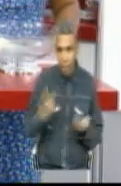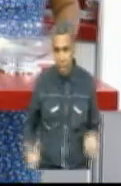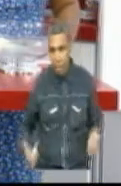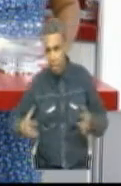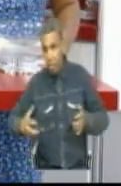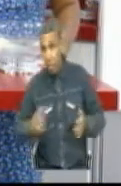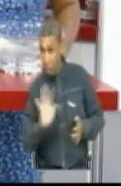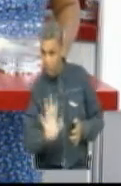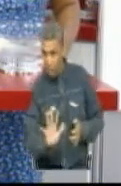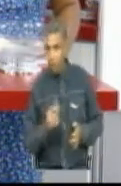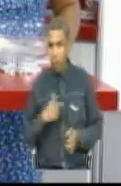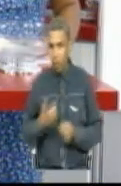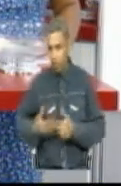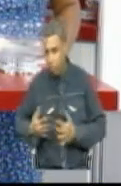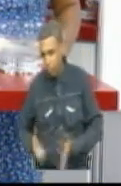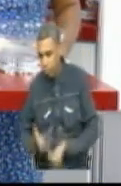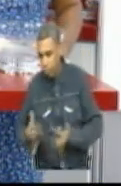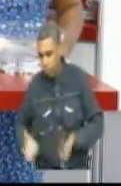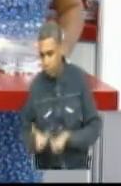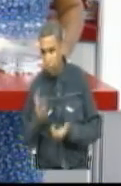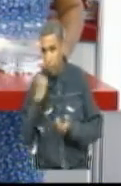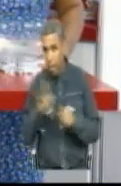por fuera del atún ok